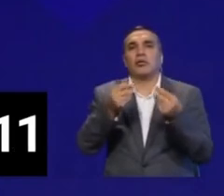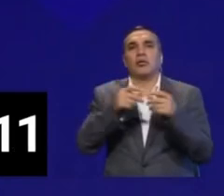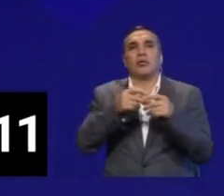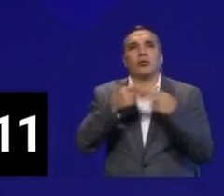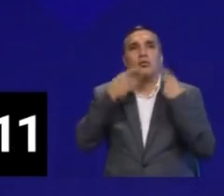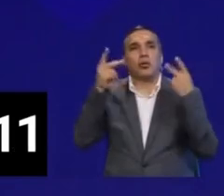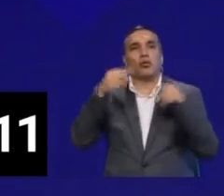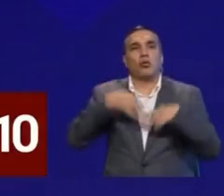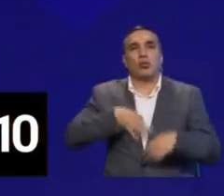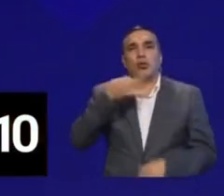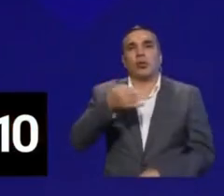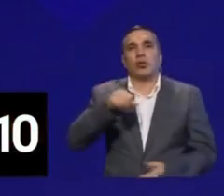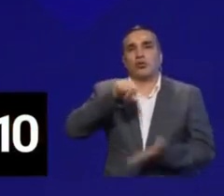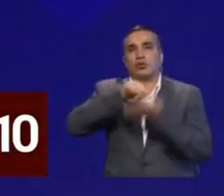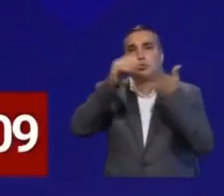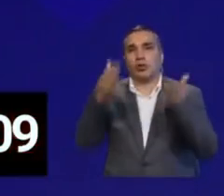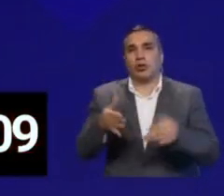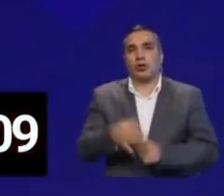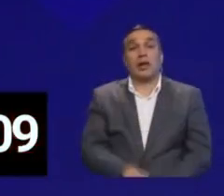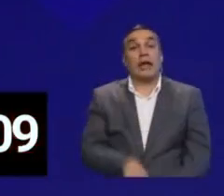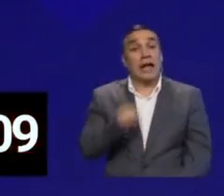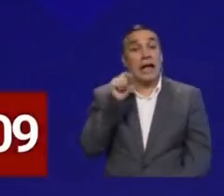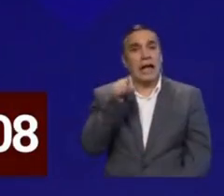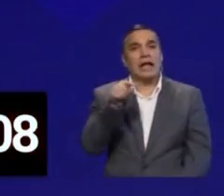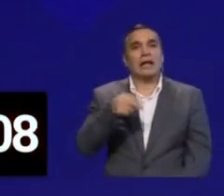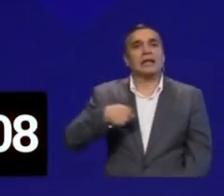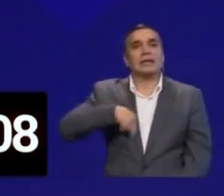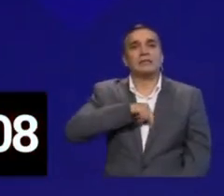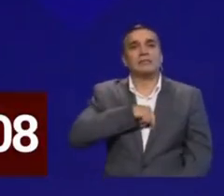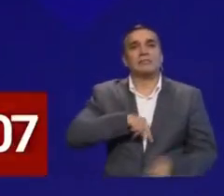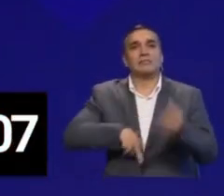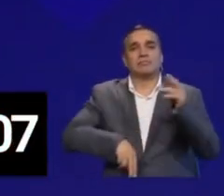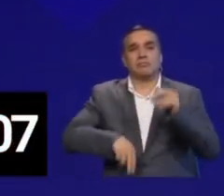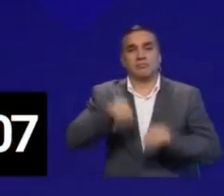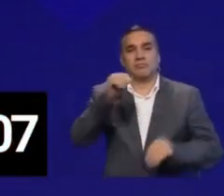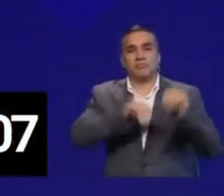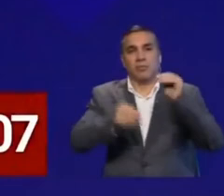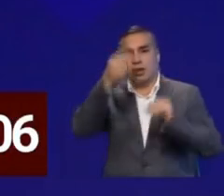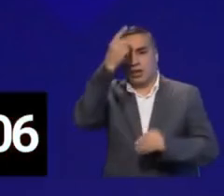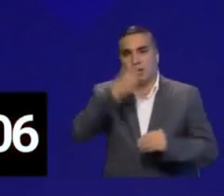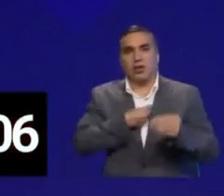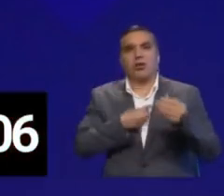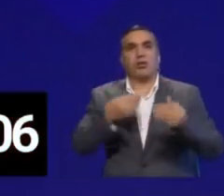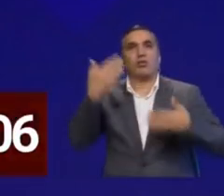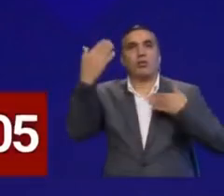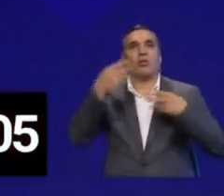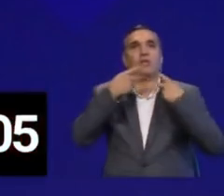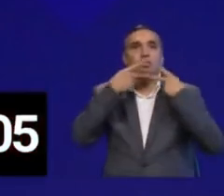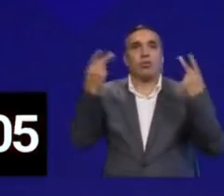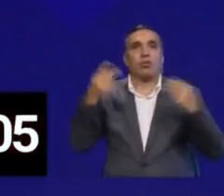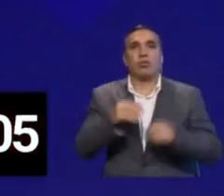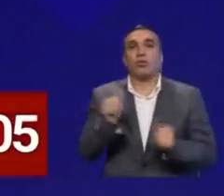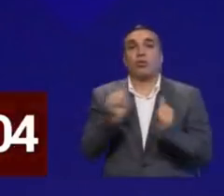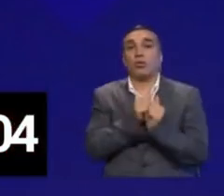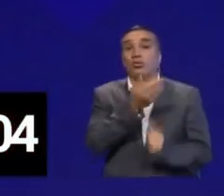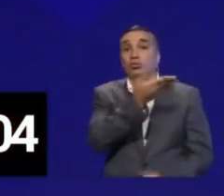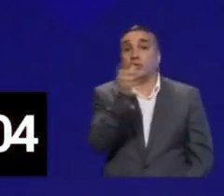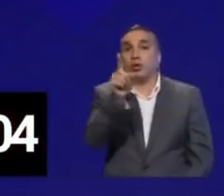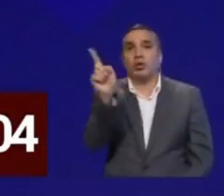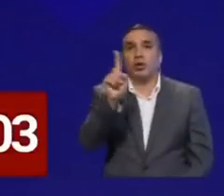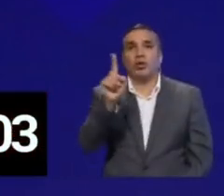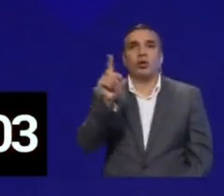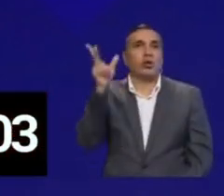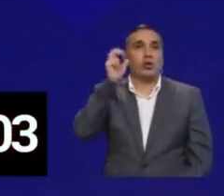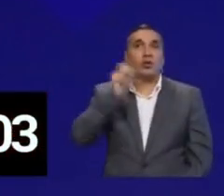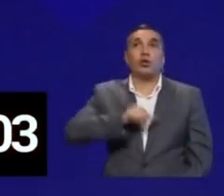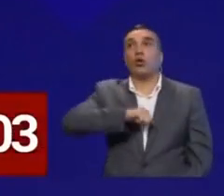popular voluntario ciudadano. Allí se van a construir las decisiones y las políticas públicas, con ustedes, no